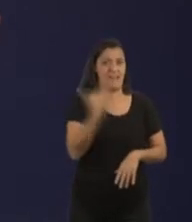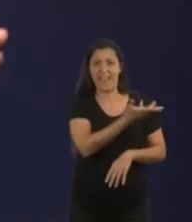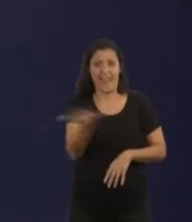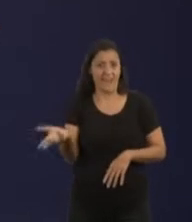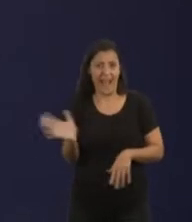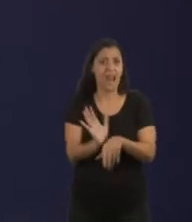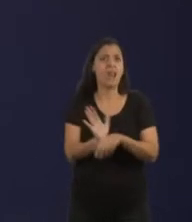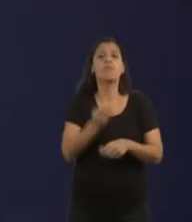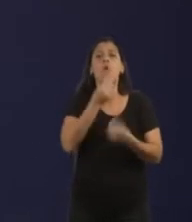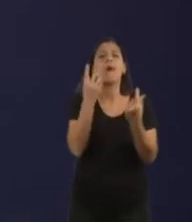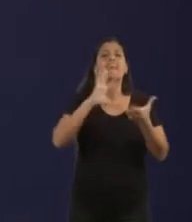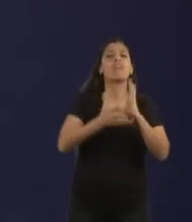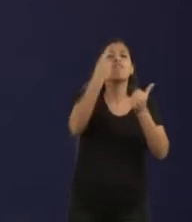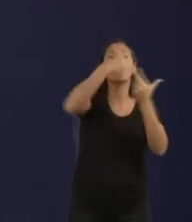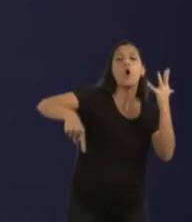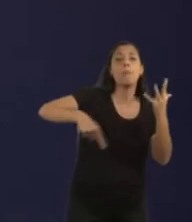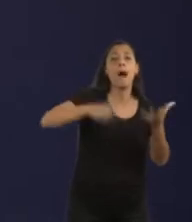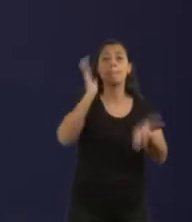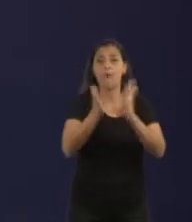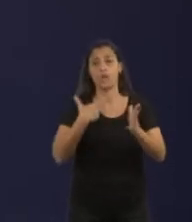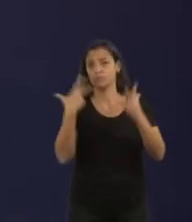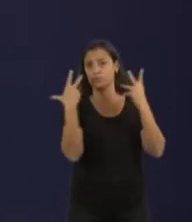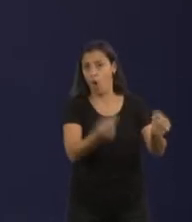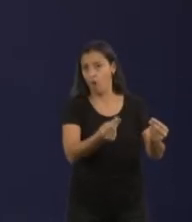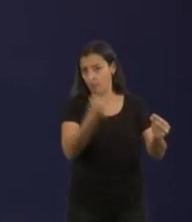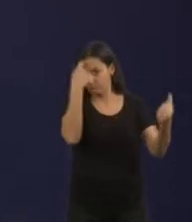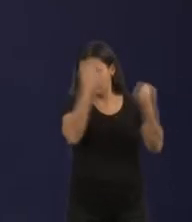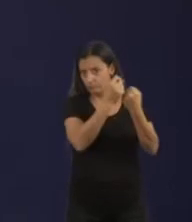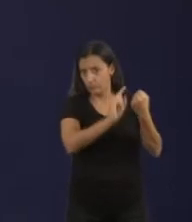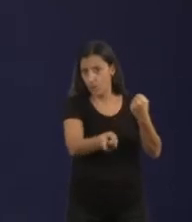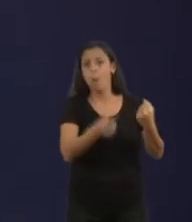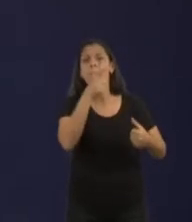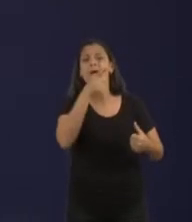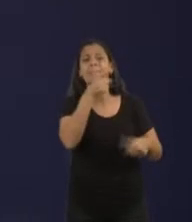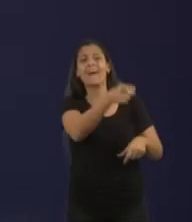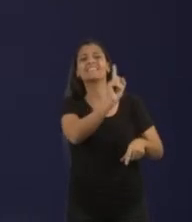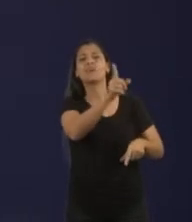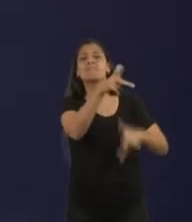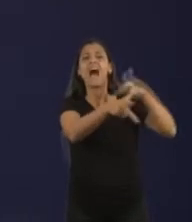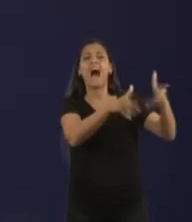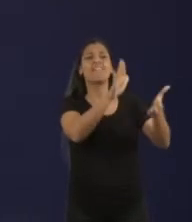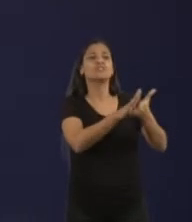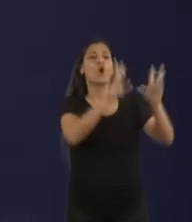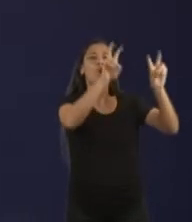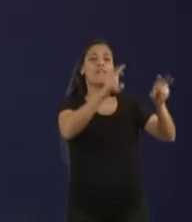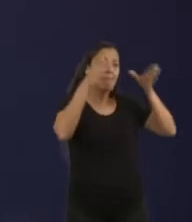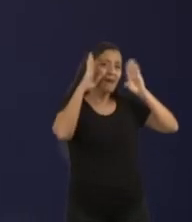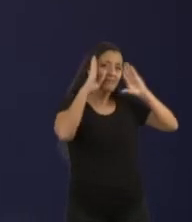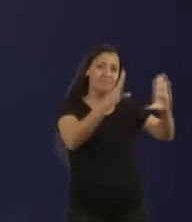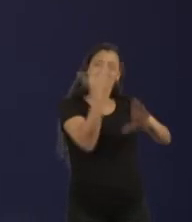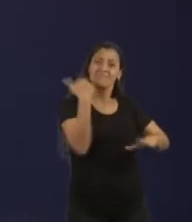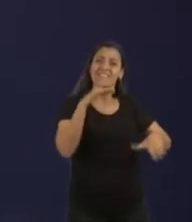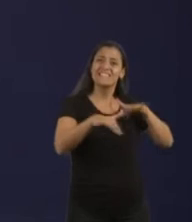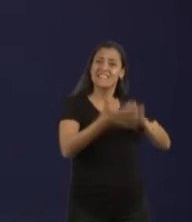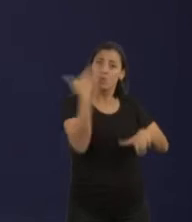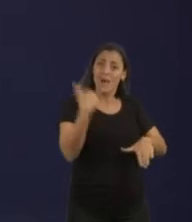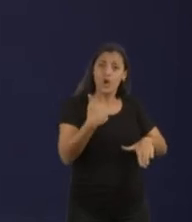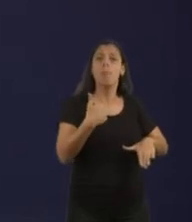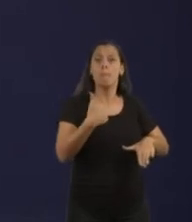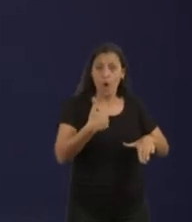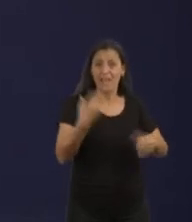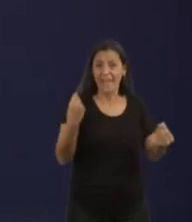absolutamente repudiable no eh No quiero ya te digo Me parece muy Injusto solo hablar de este episodio cuando la violencia es